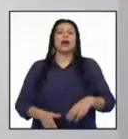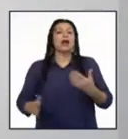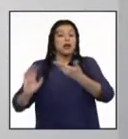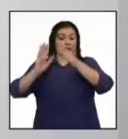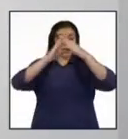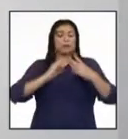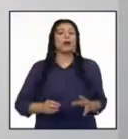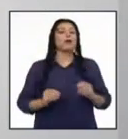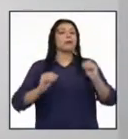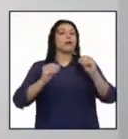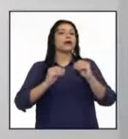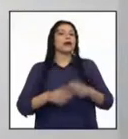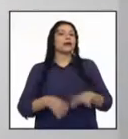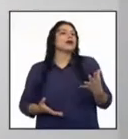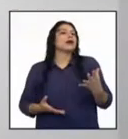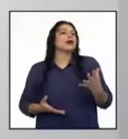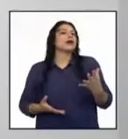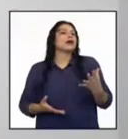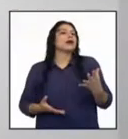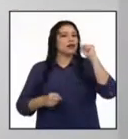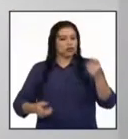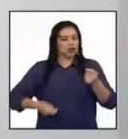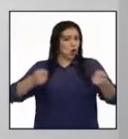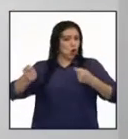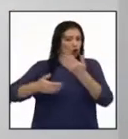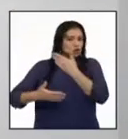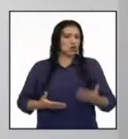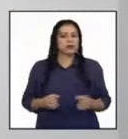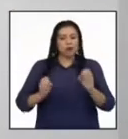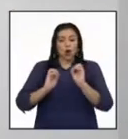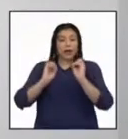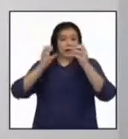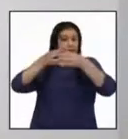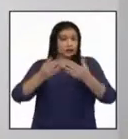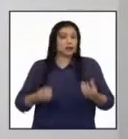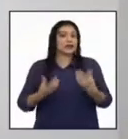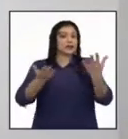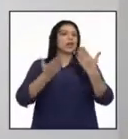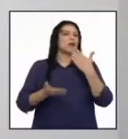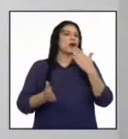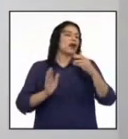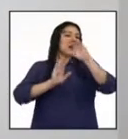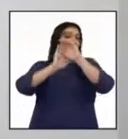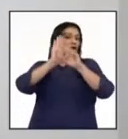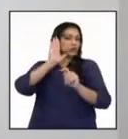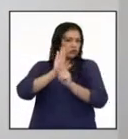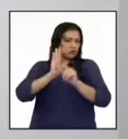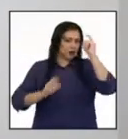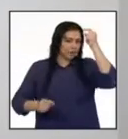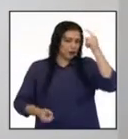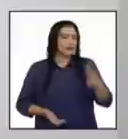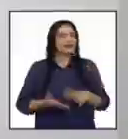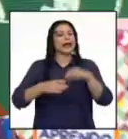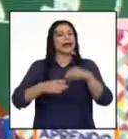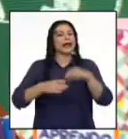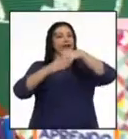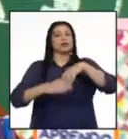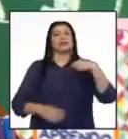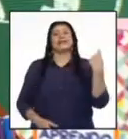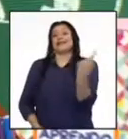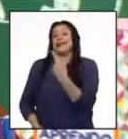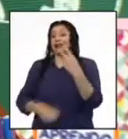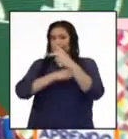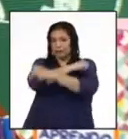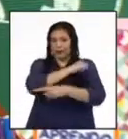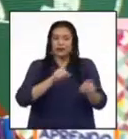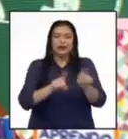pueblo ejerce el poder a través de órganos establecidos por la Constitución en elecciones generales. También